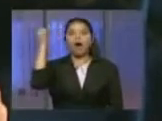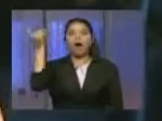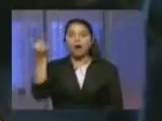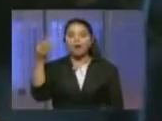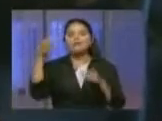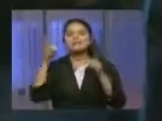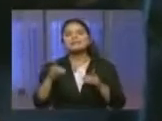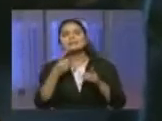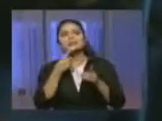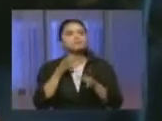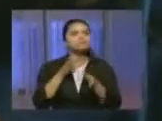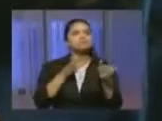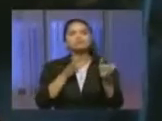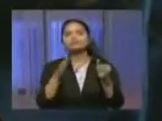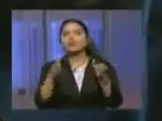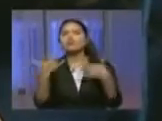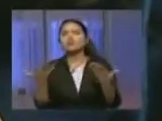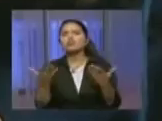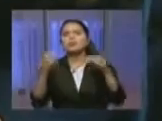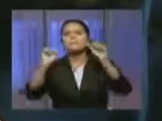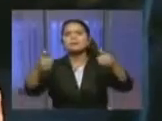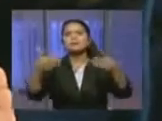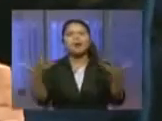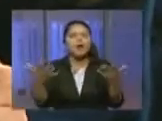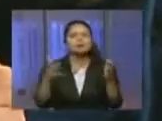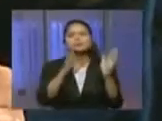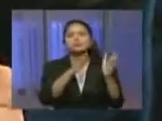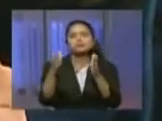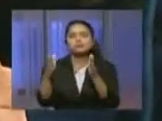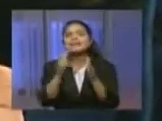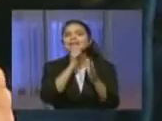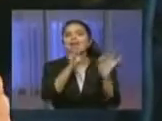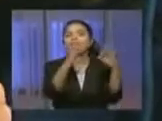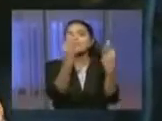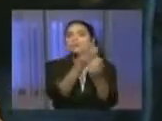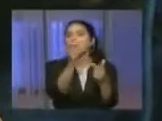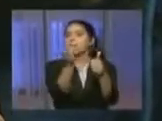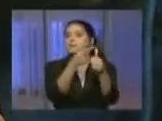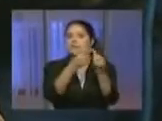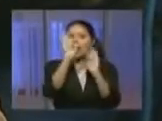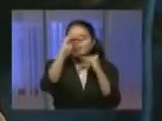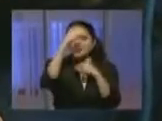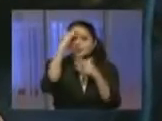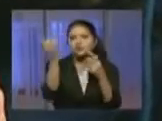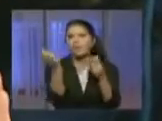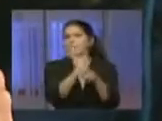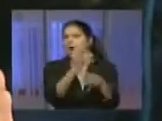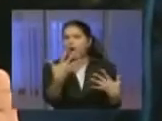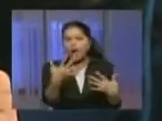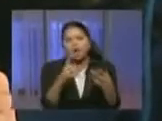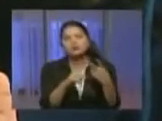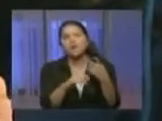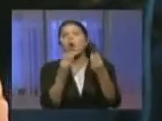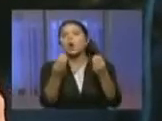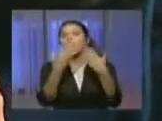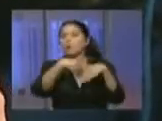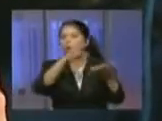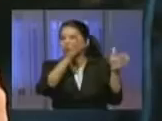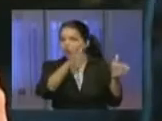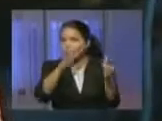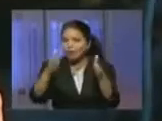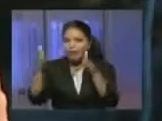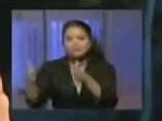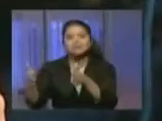dónde es que se debe comenzar a qué familia se debe atender prioritariamente Cómo es que se organizan los diferentes